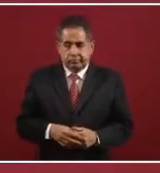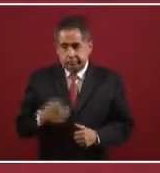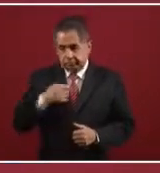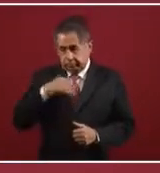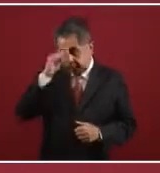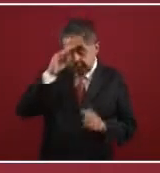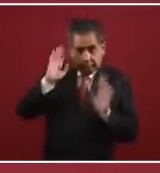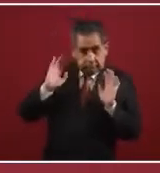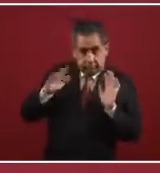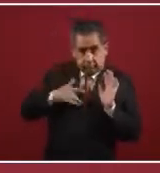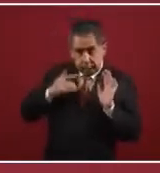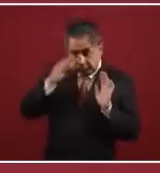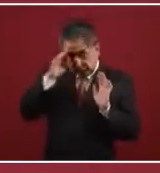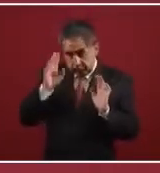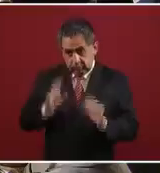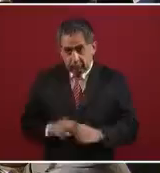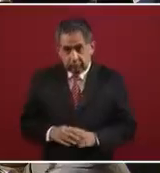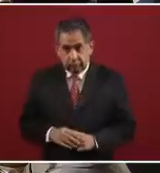Pienso.